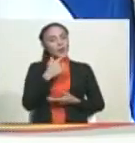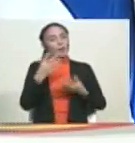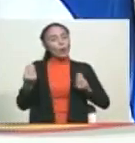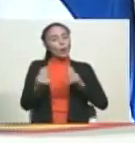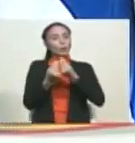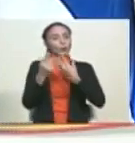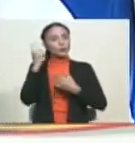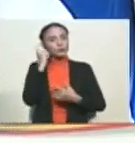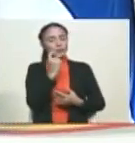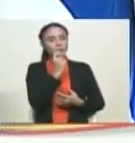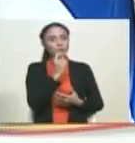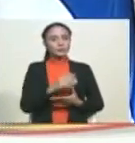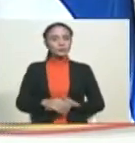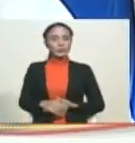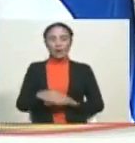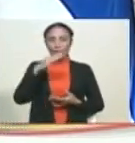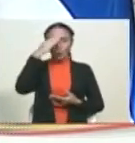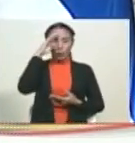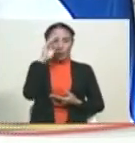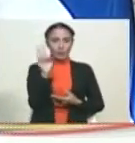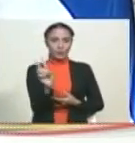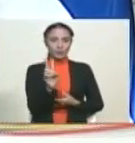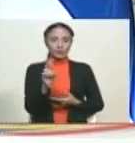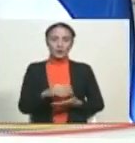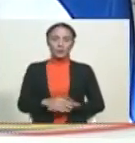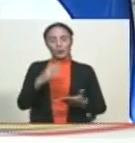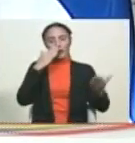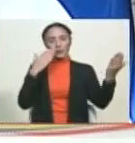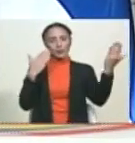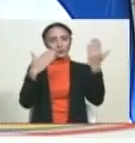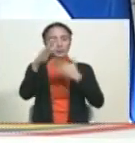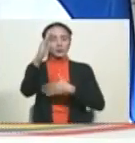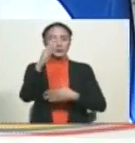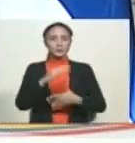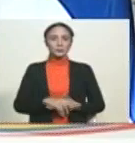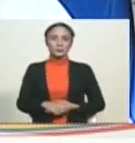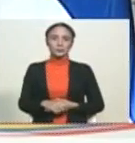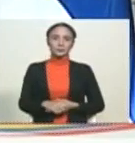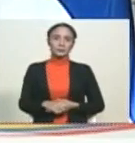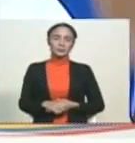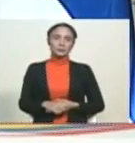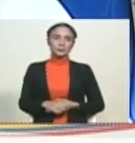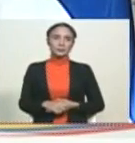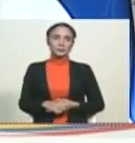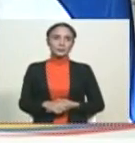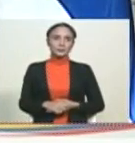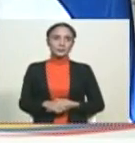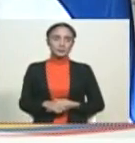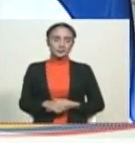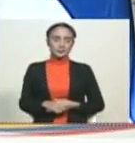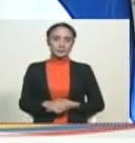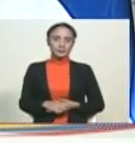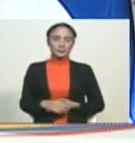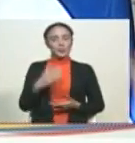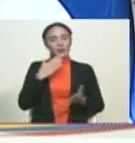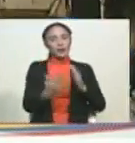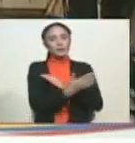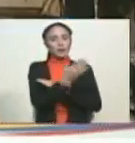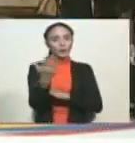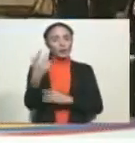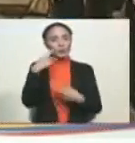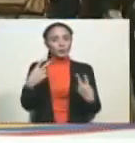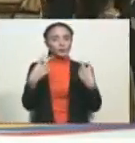desde nuestro corazón, Cuba, Venezuela, hasta la victoria siempre. Venceremos. Gracias,